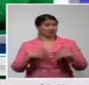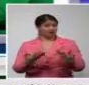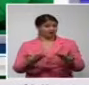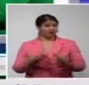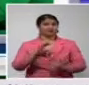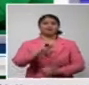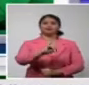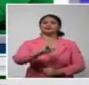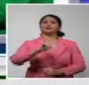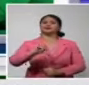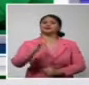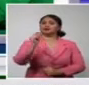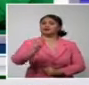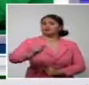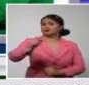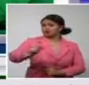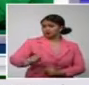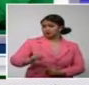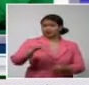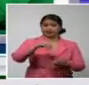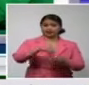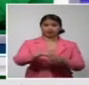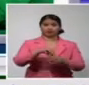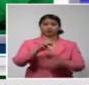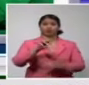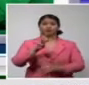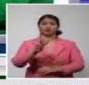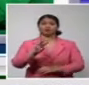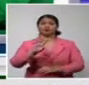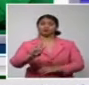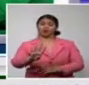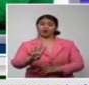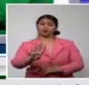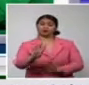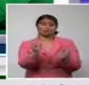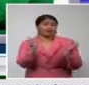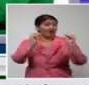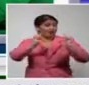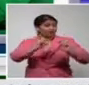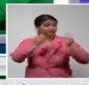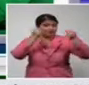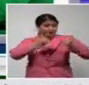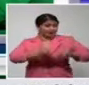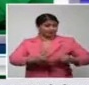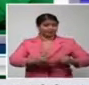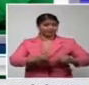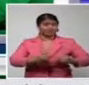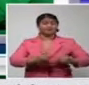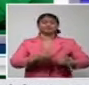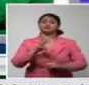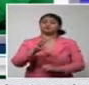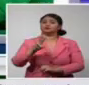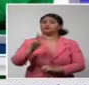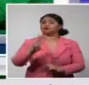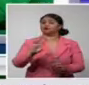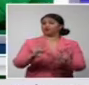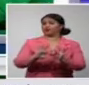confirmados, 34 críticos y 32 graves. O sea, hoy incluso